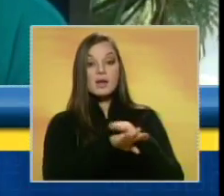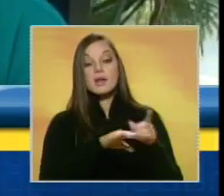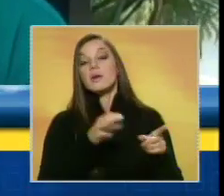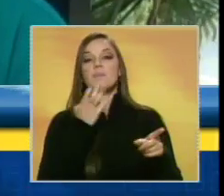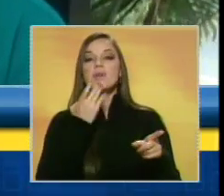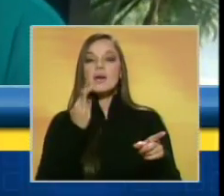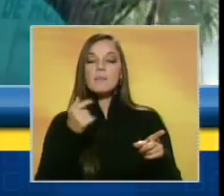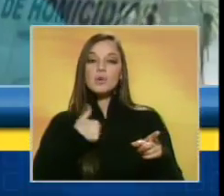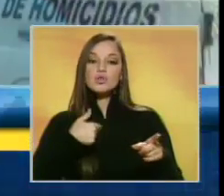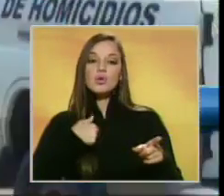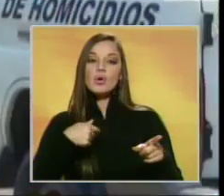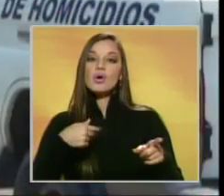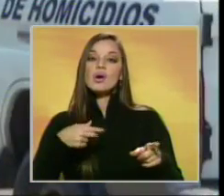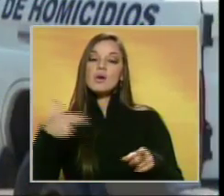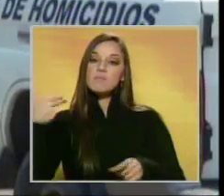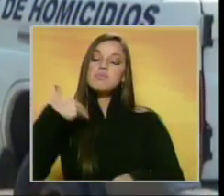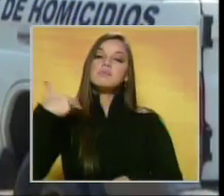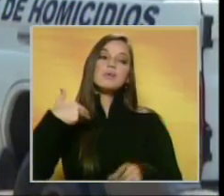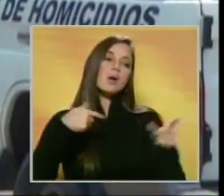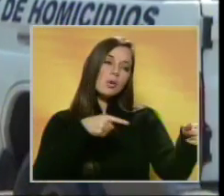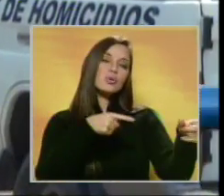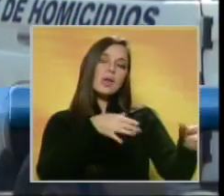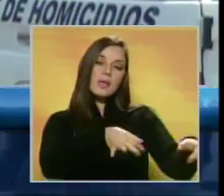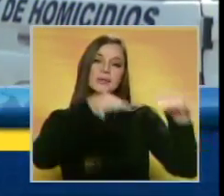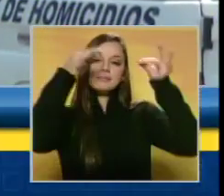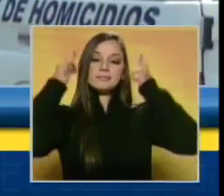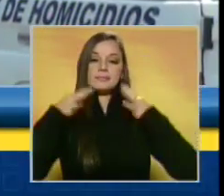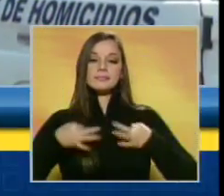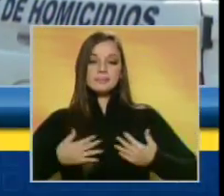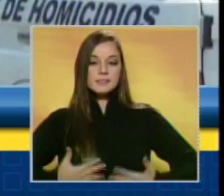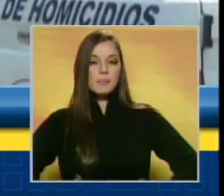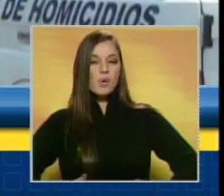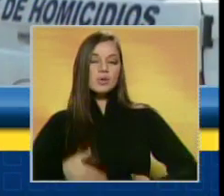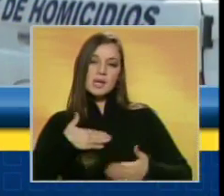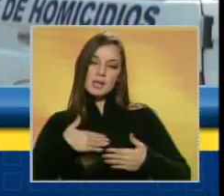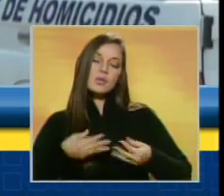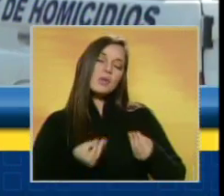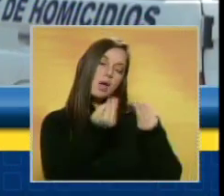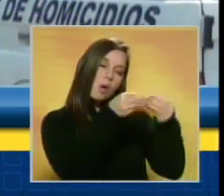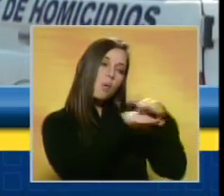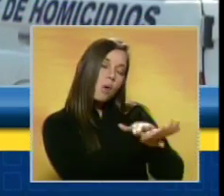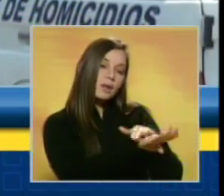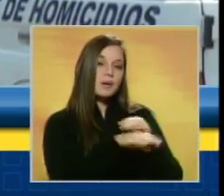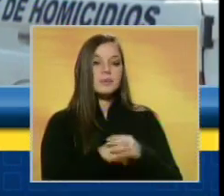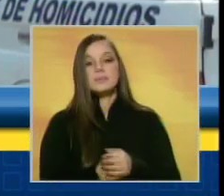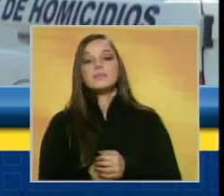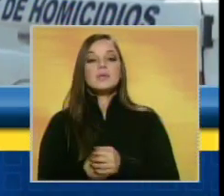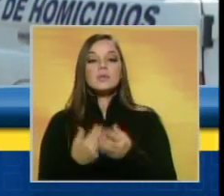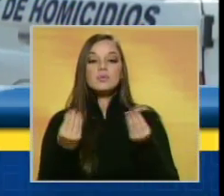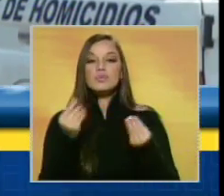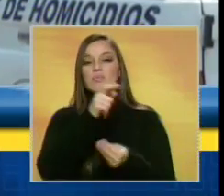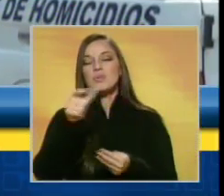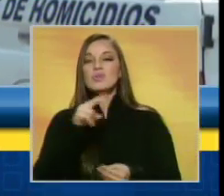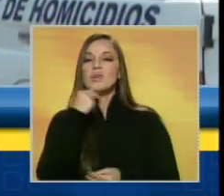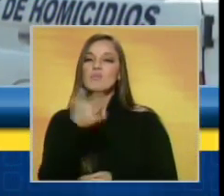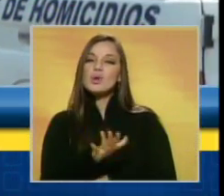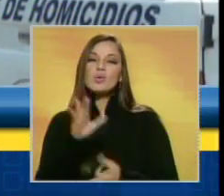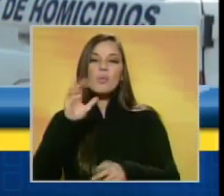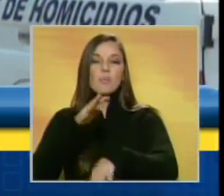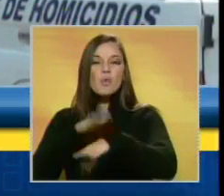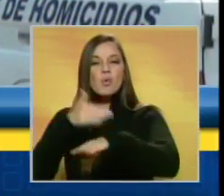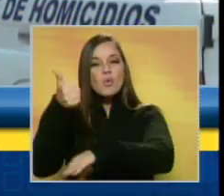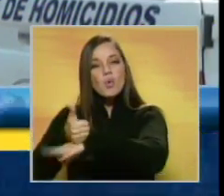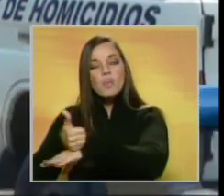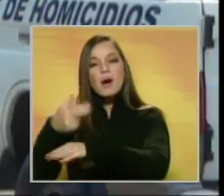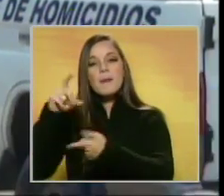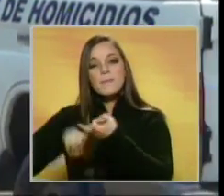fueran a velar. En lo que va de año, más de 20 mujeres han perdido la vida en manos de sus parejas. En Anzoátegui, Nina Martínez,